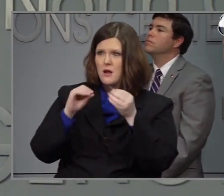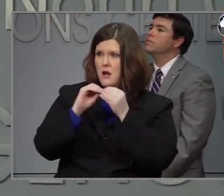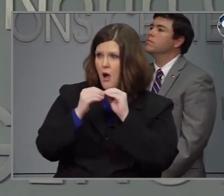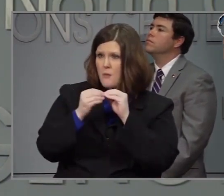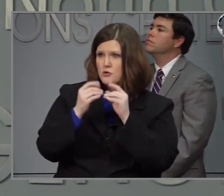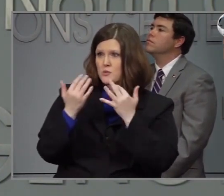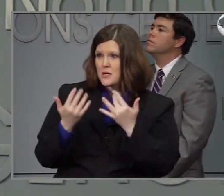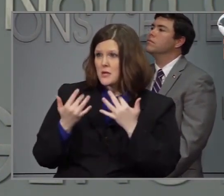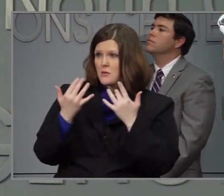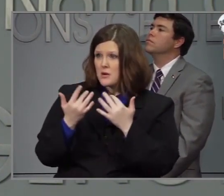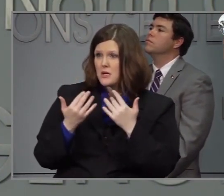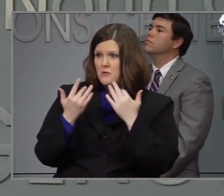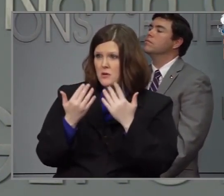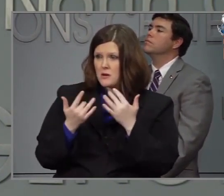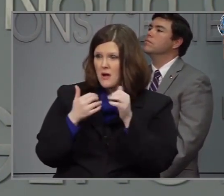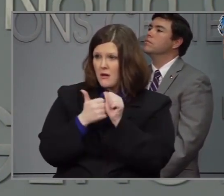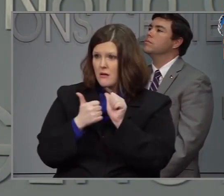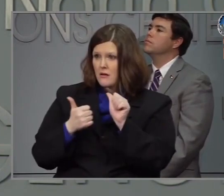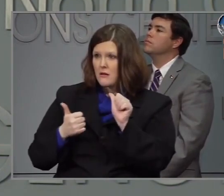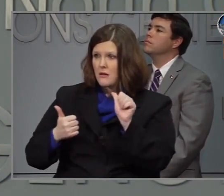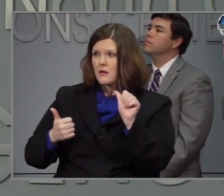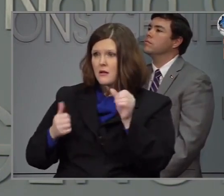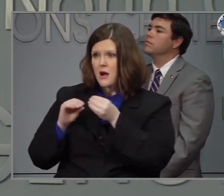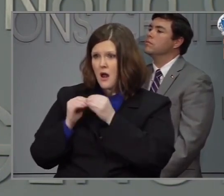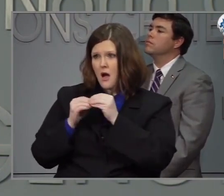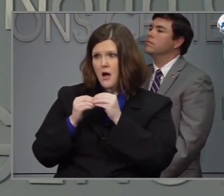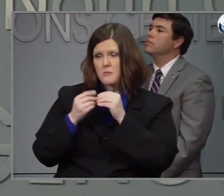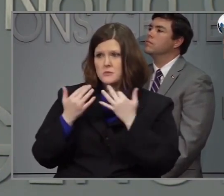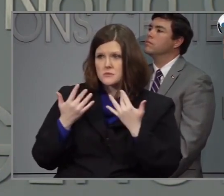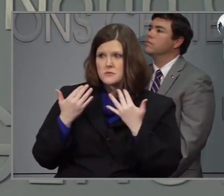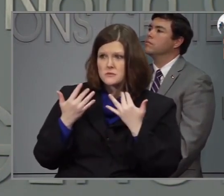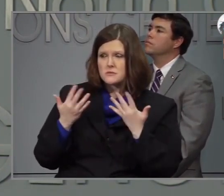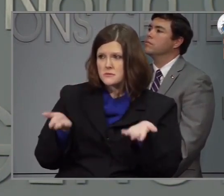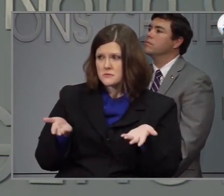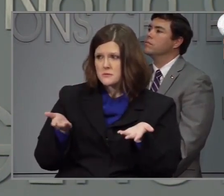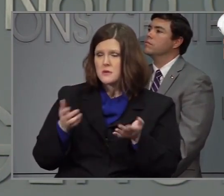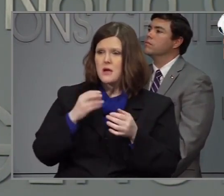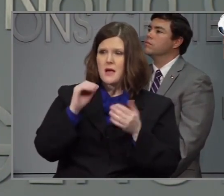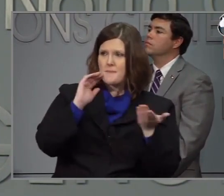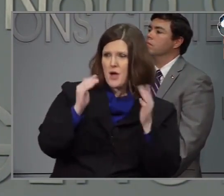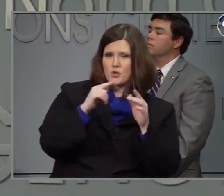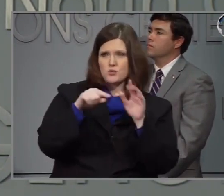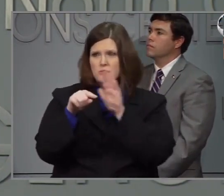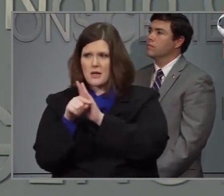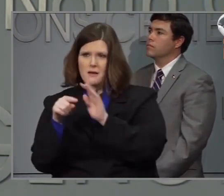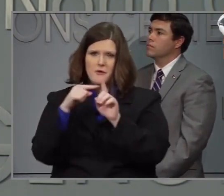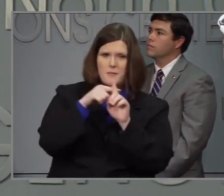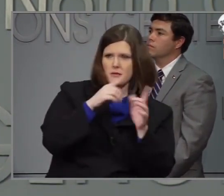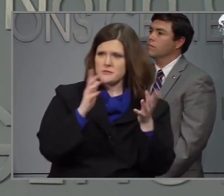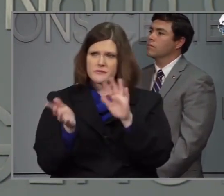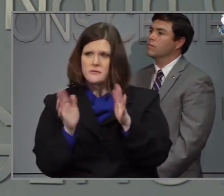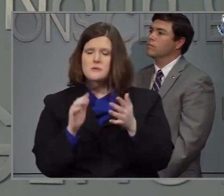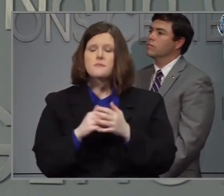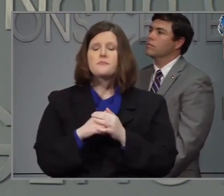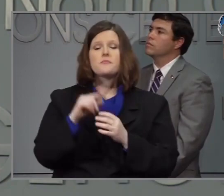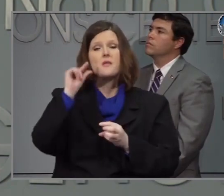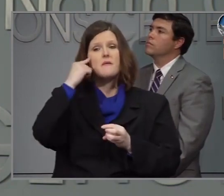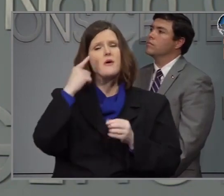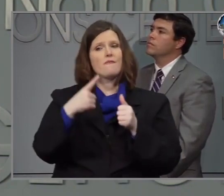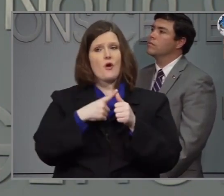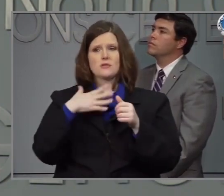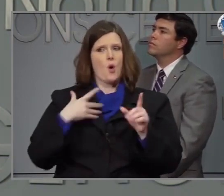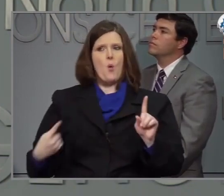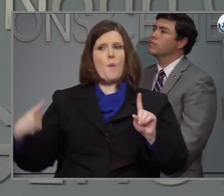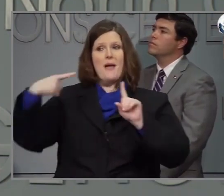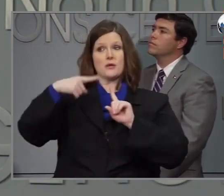porque hay una cola y cuál es el resultado de casos positivos bueno primero voy a regresar al